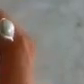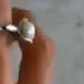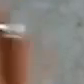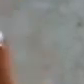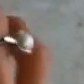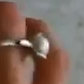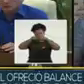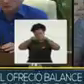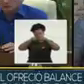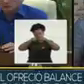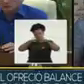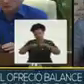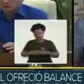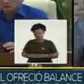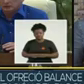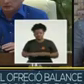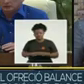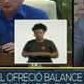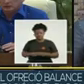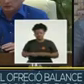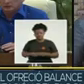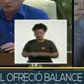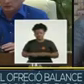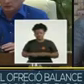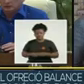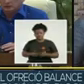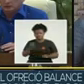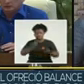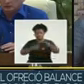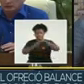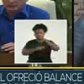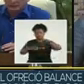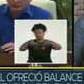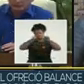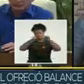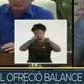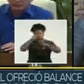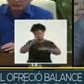opinión, que el bloqueo no existe, que los problemas de Cuba son causados por la